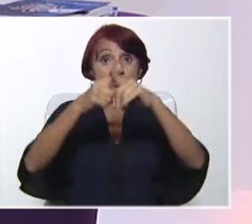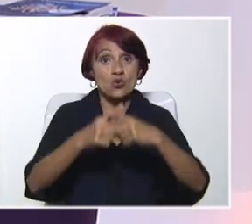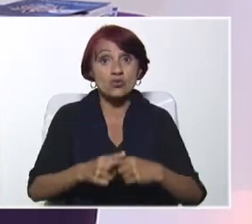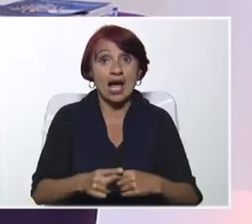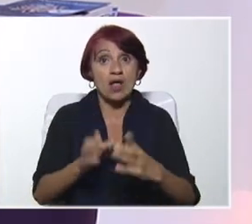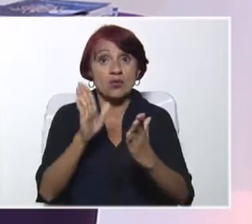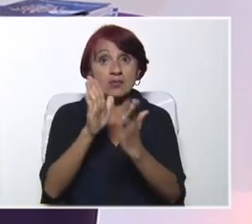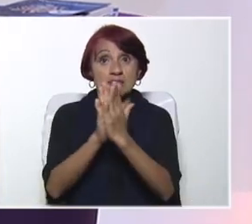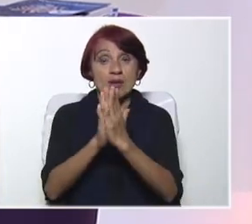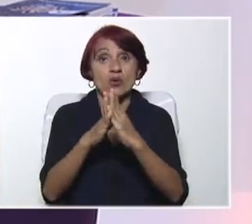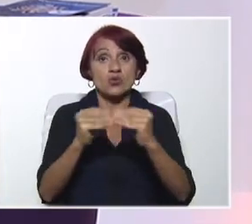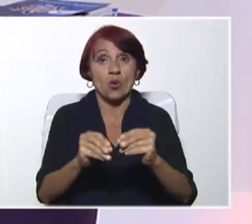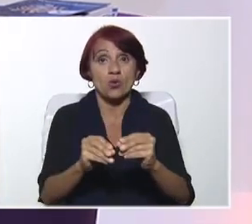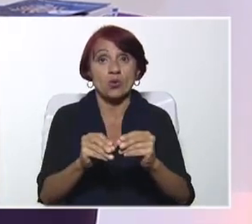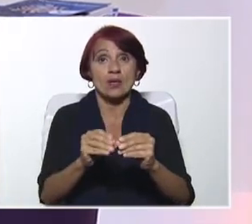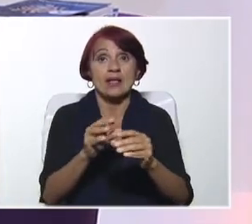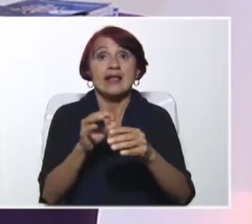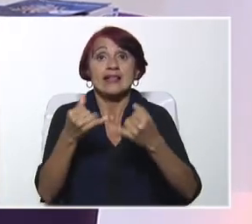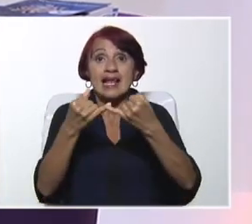segmento de la recta.